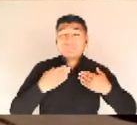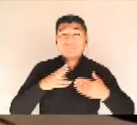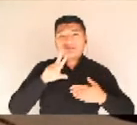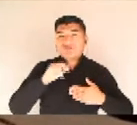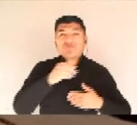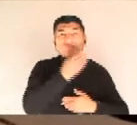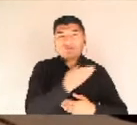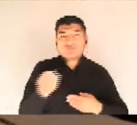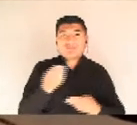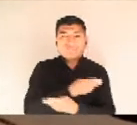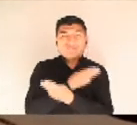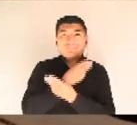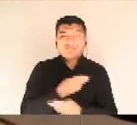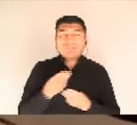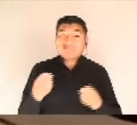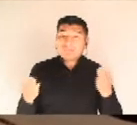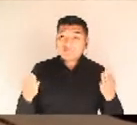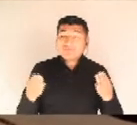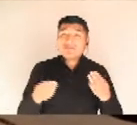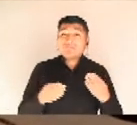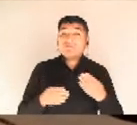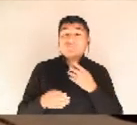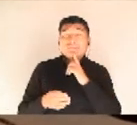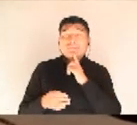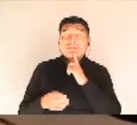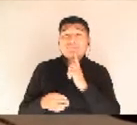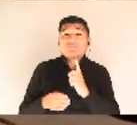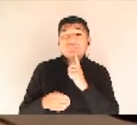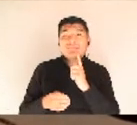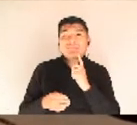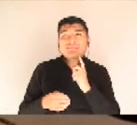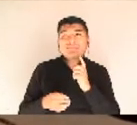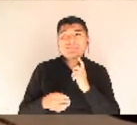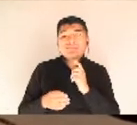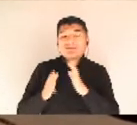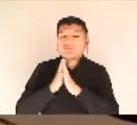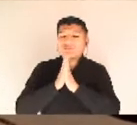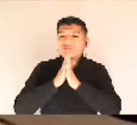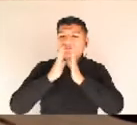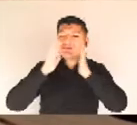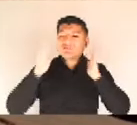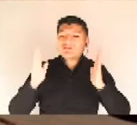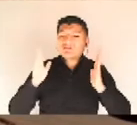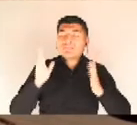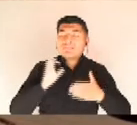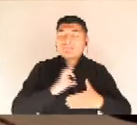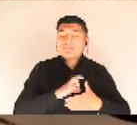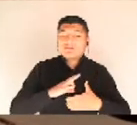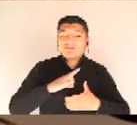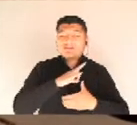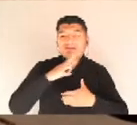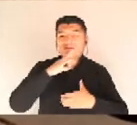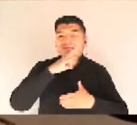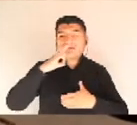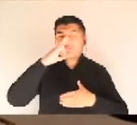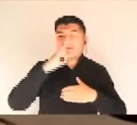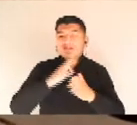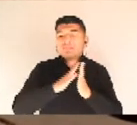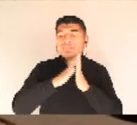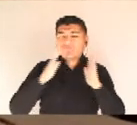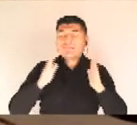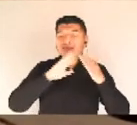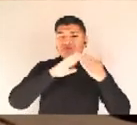las cosas materiales sino es la riqueza del espíritu la riqueza del